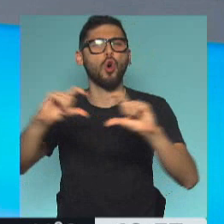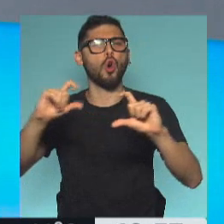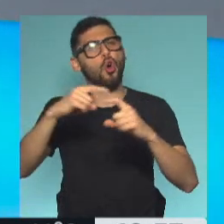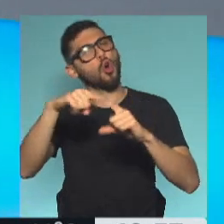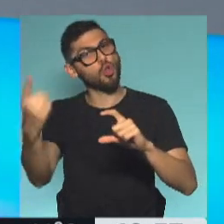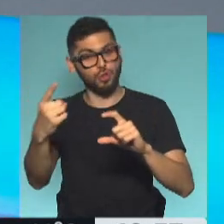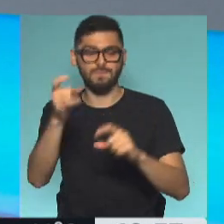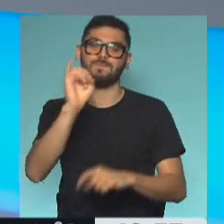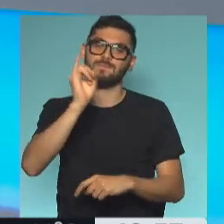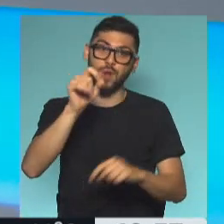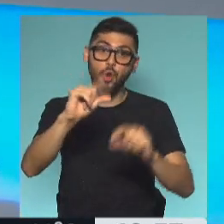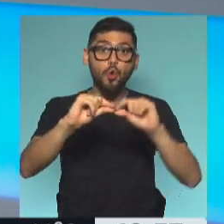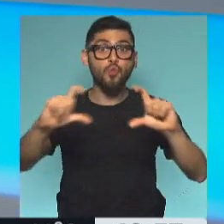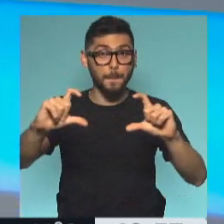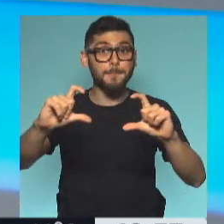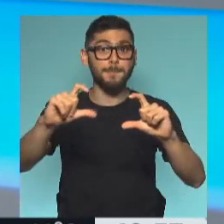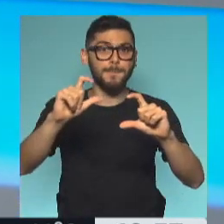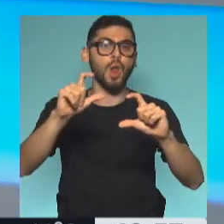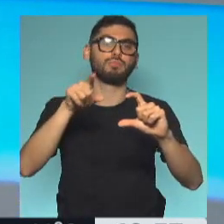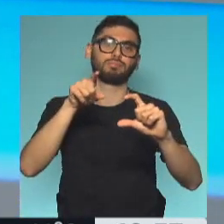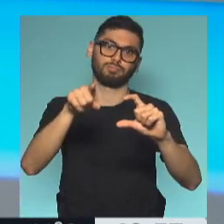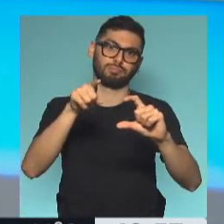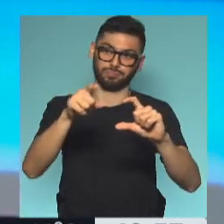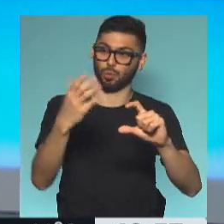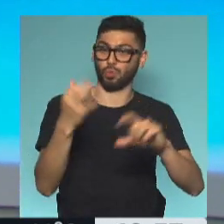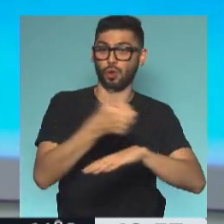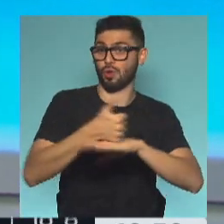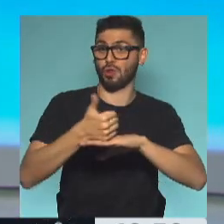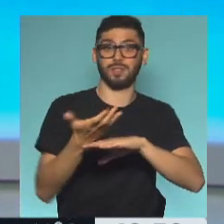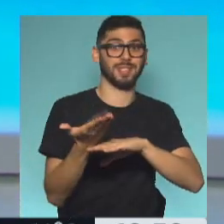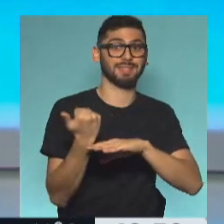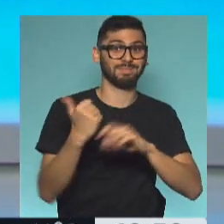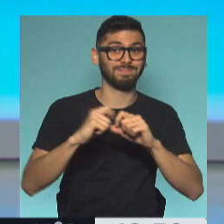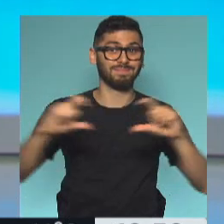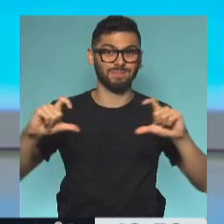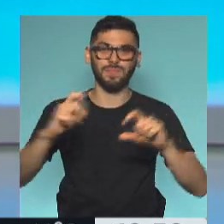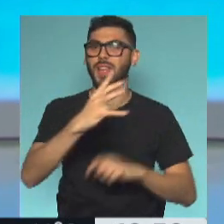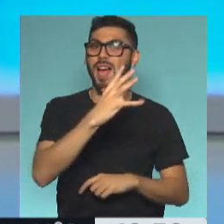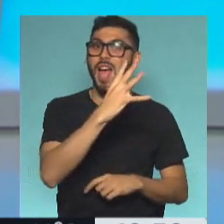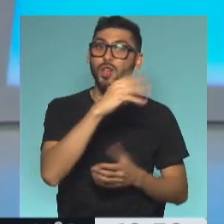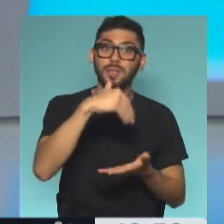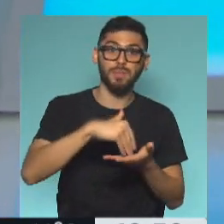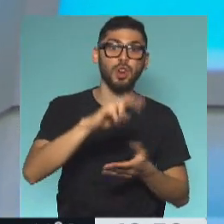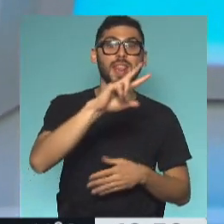con esta cifra que estamos viendo aquí nomás, detrás de nosotros, en el wall,